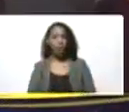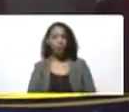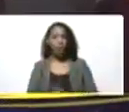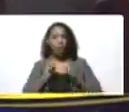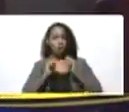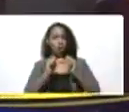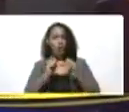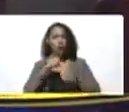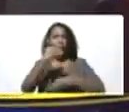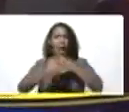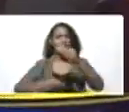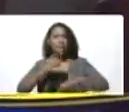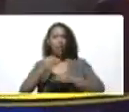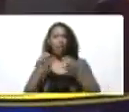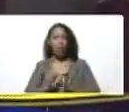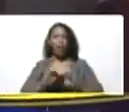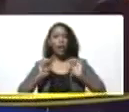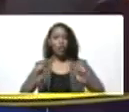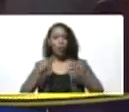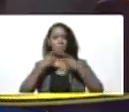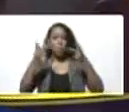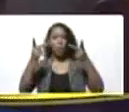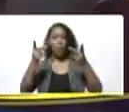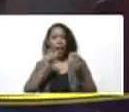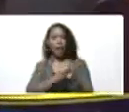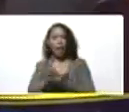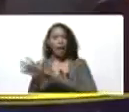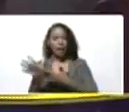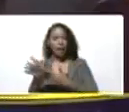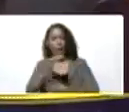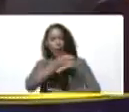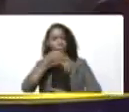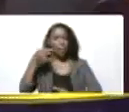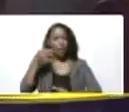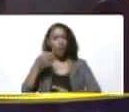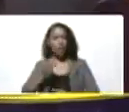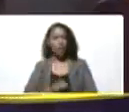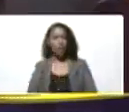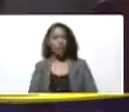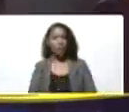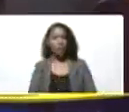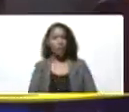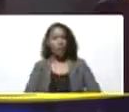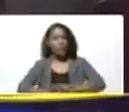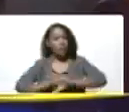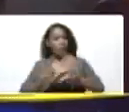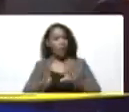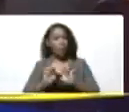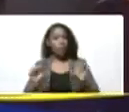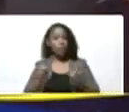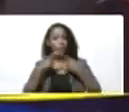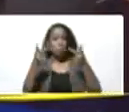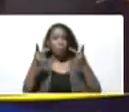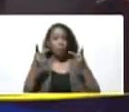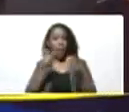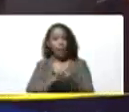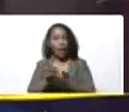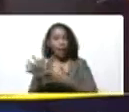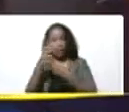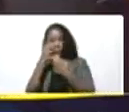Seguir consolidando la educación pública gratuita y de calidad. Ya la educación pública gratuita,